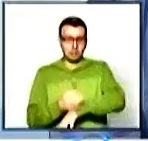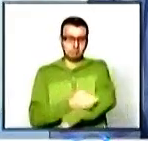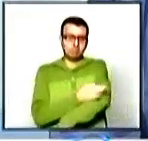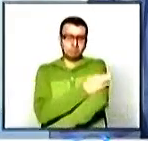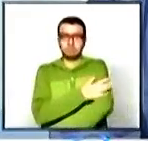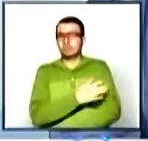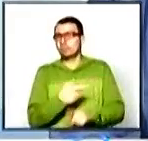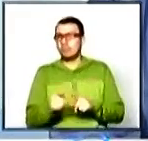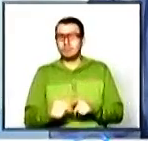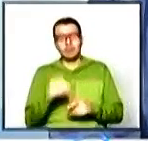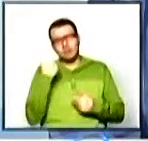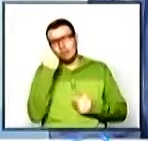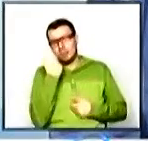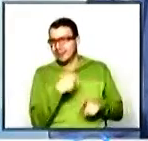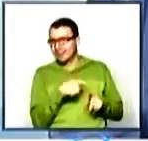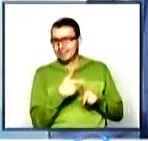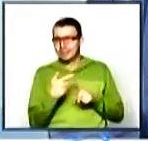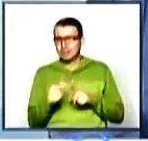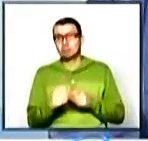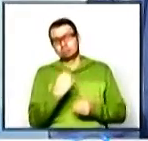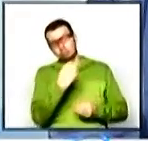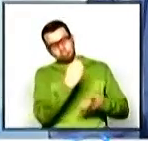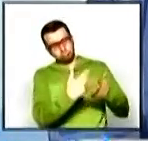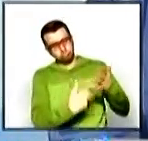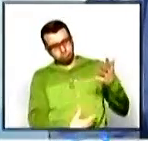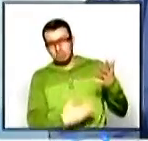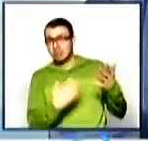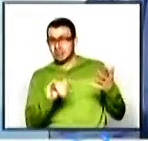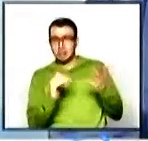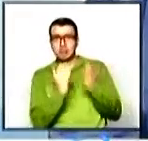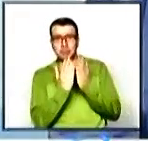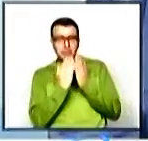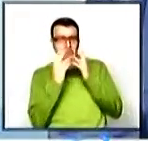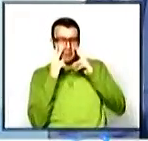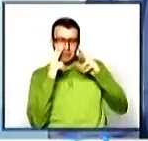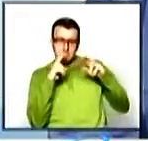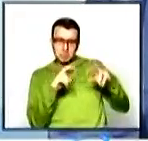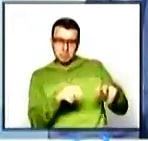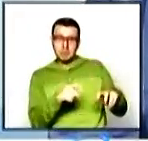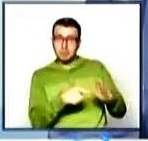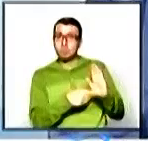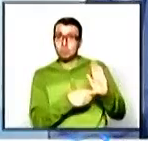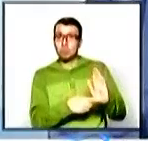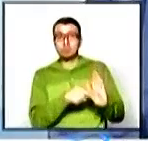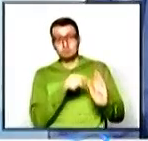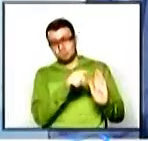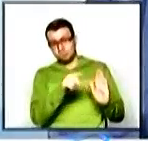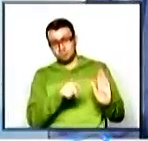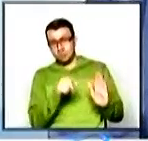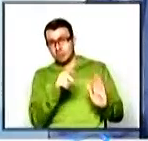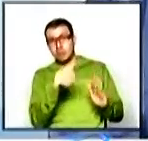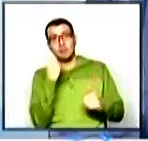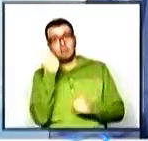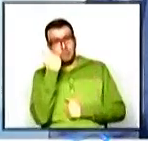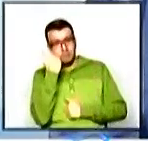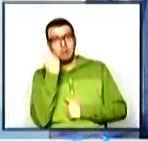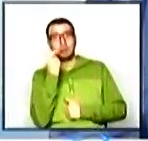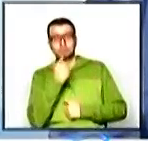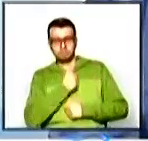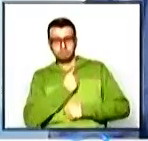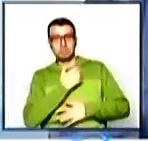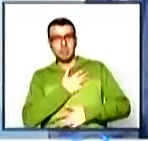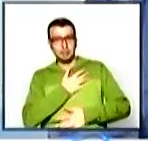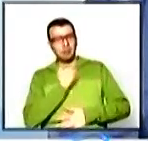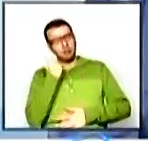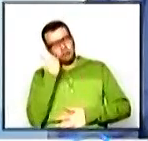tantas enfermedades que están descritas, muy bien estudiadas, que demuestran que son enfermedades relacionadas directamente con el alma.